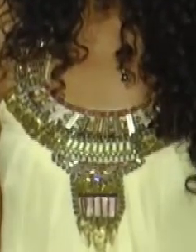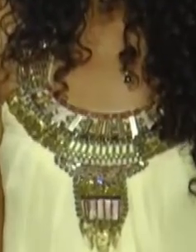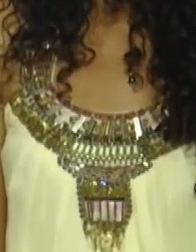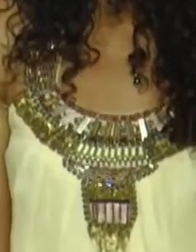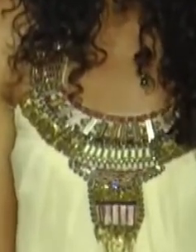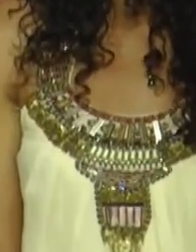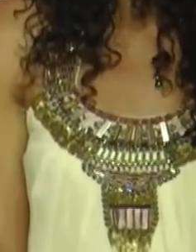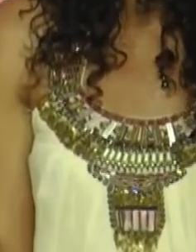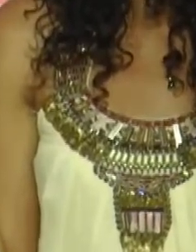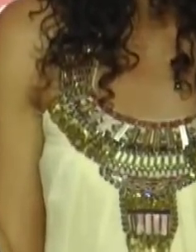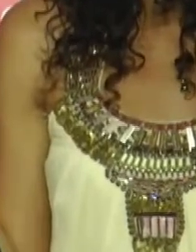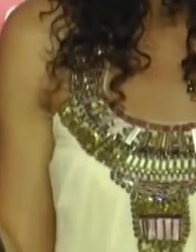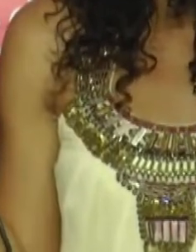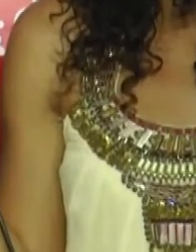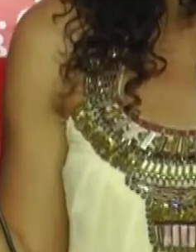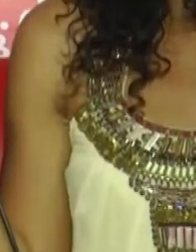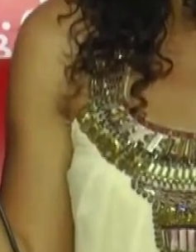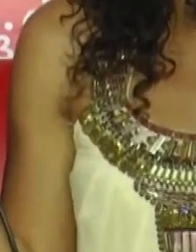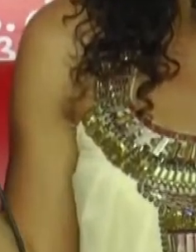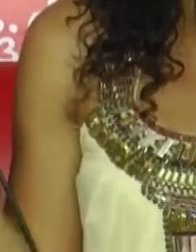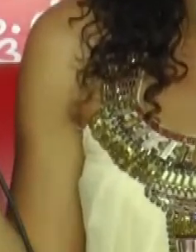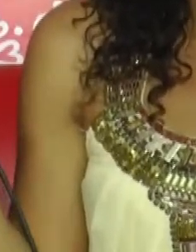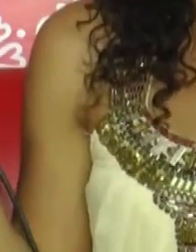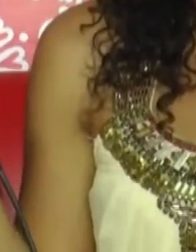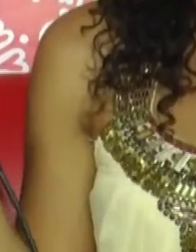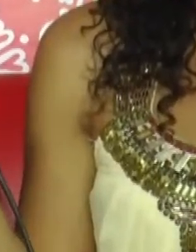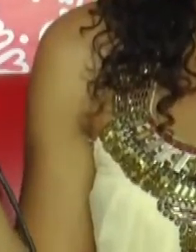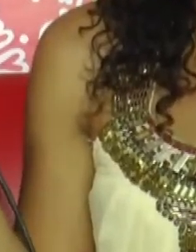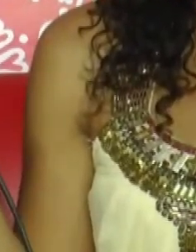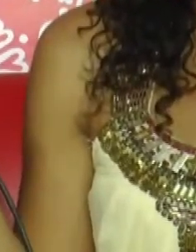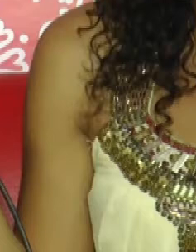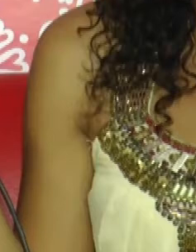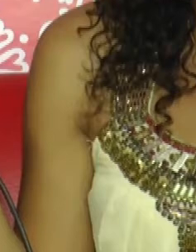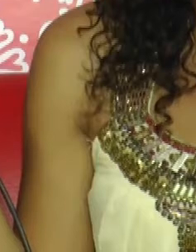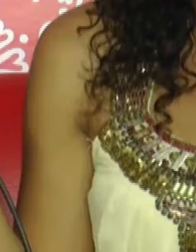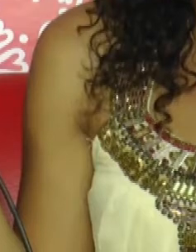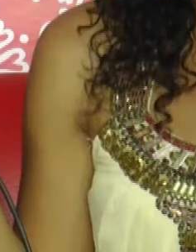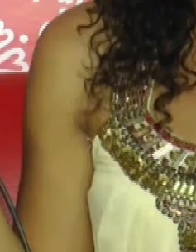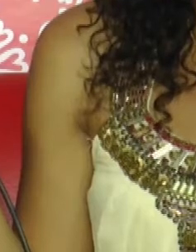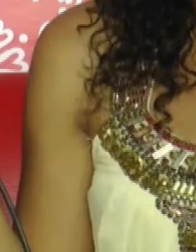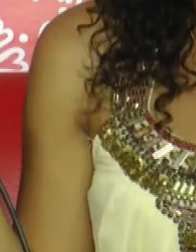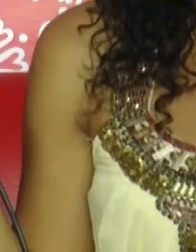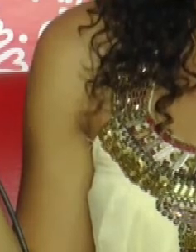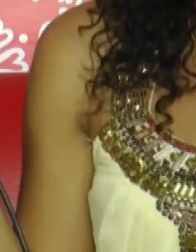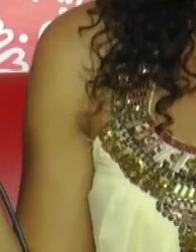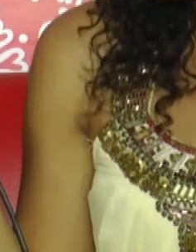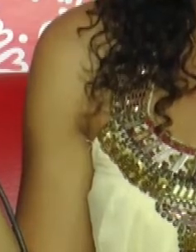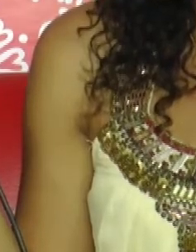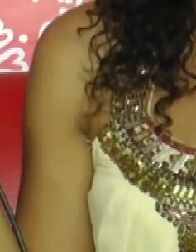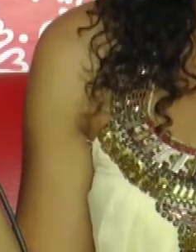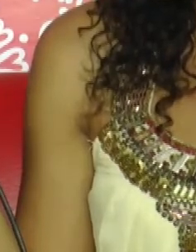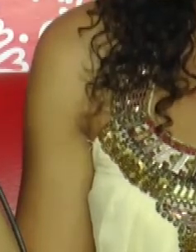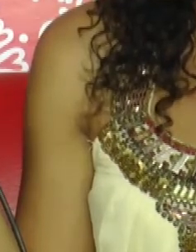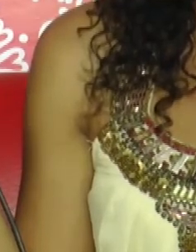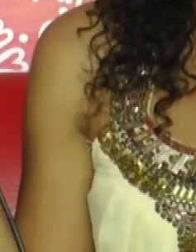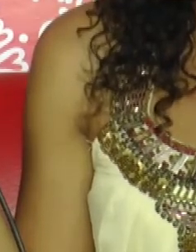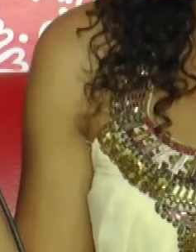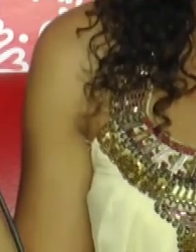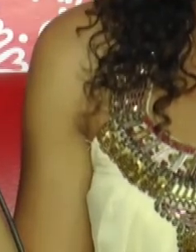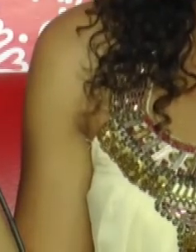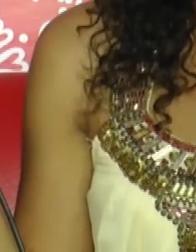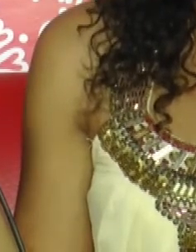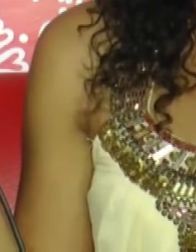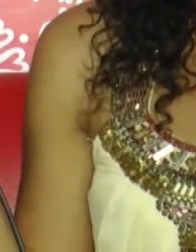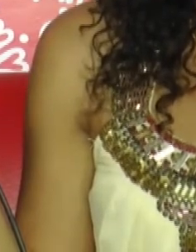cantar. Canta rancheras porque le gustaba la ranchera. Le gusta la ranchera, de hecho. Canta rancheras y yo sí, canta rancheras, pero no sé, en un punto de mi vida escuché un